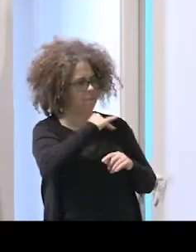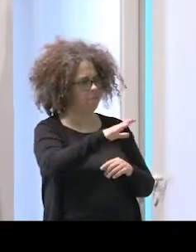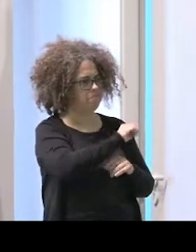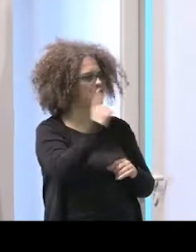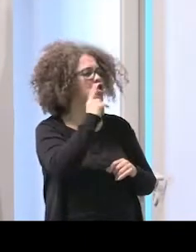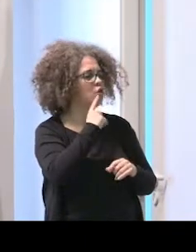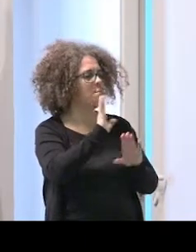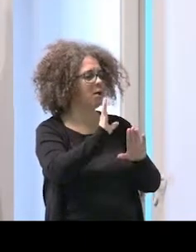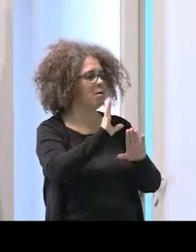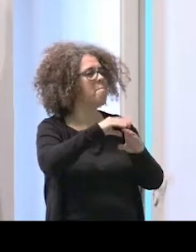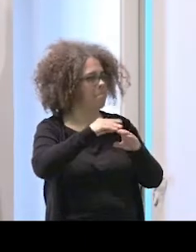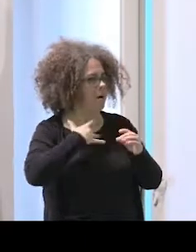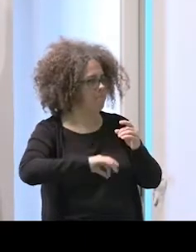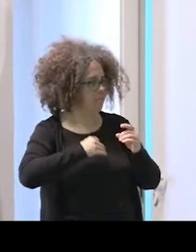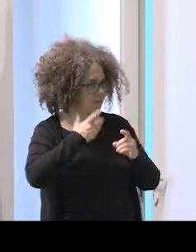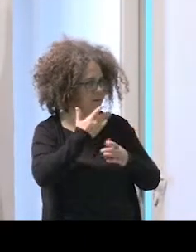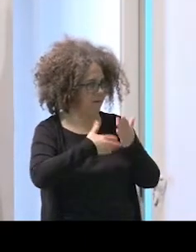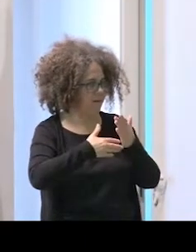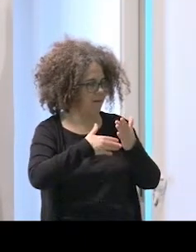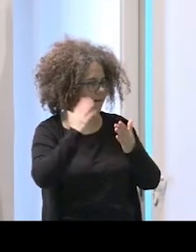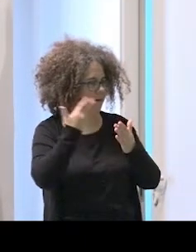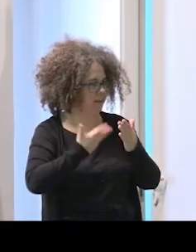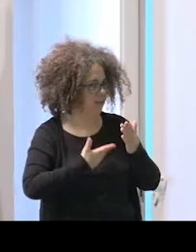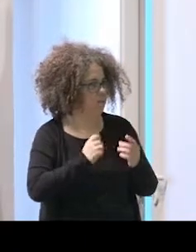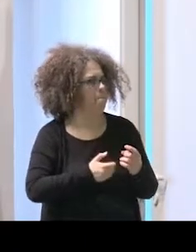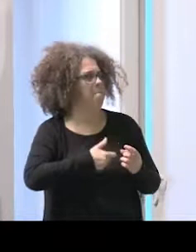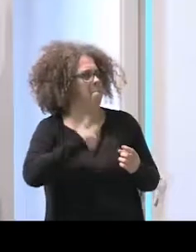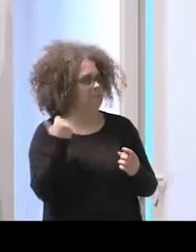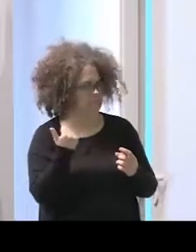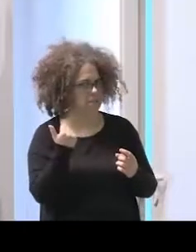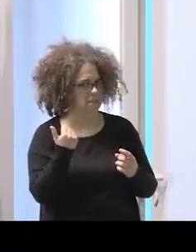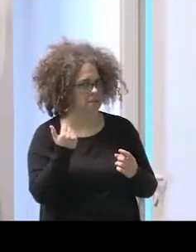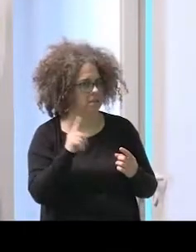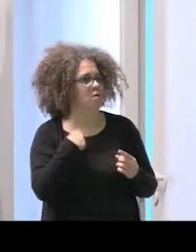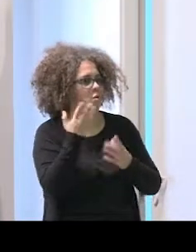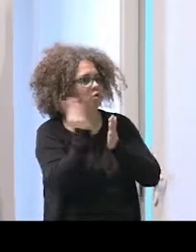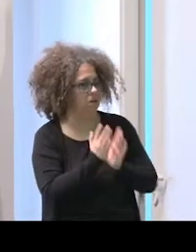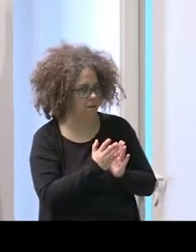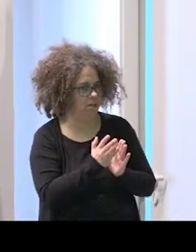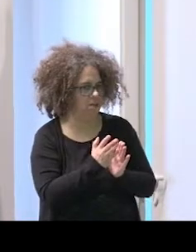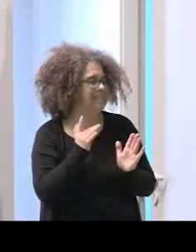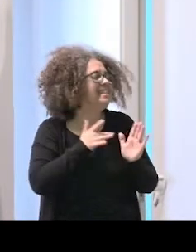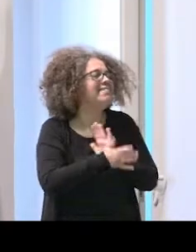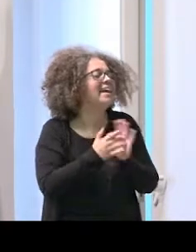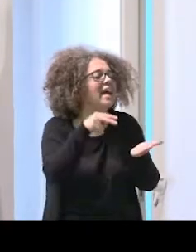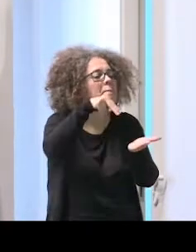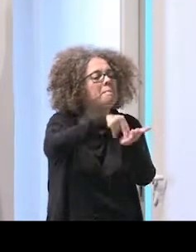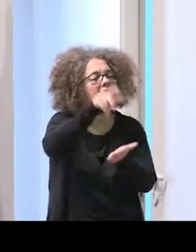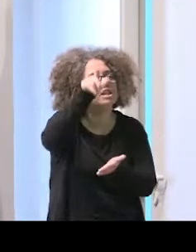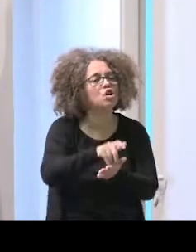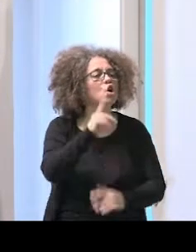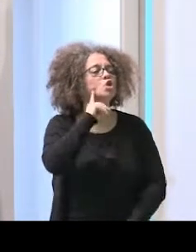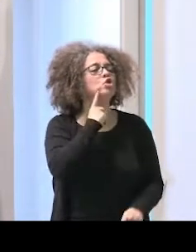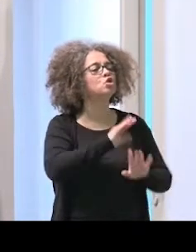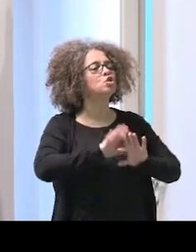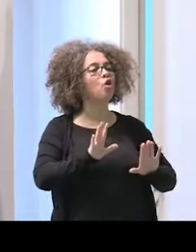que la sordera, ¿vale? Y lo vas a tratar. Luego, el tema del tratamiento solo en sordos, entre